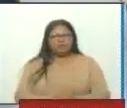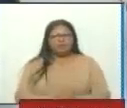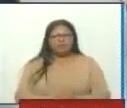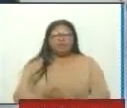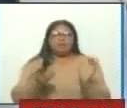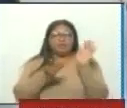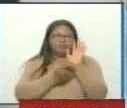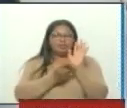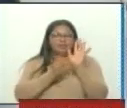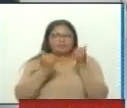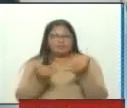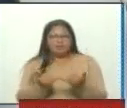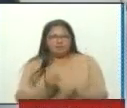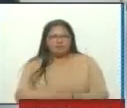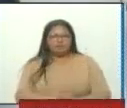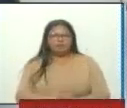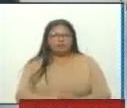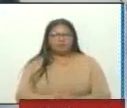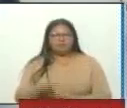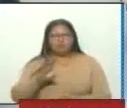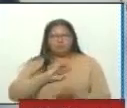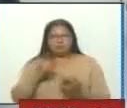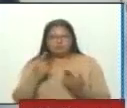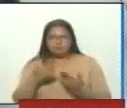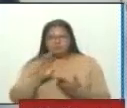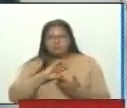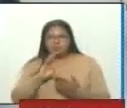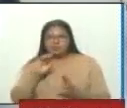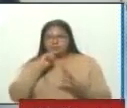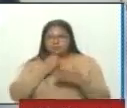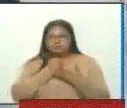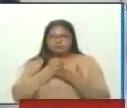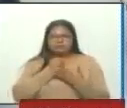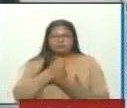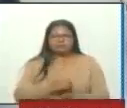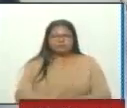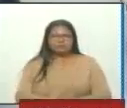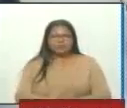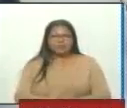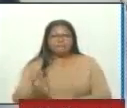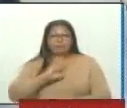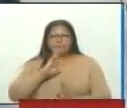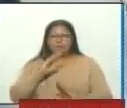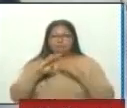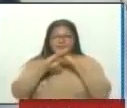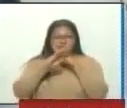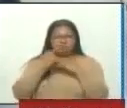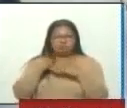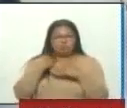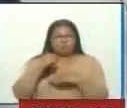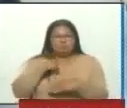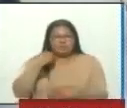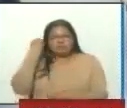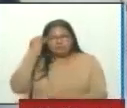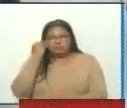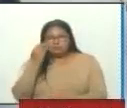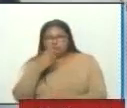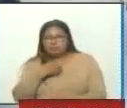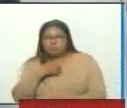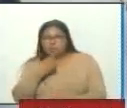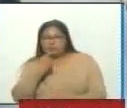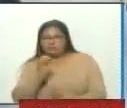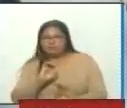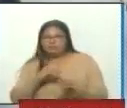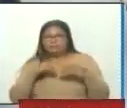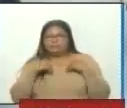la autocensura que la censura misma. Lógicamente que porque la autocensura daño, es lo que yo daño. Creo que no es, que no debo decir.